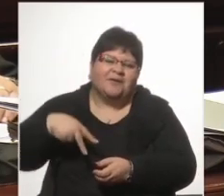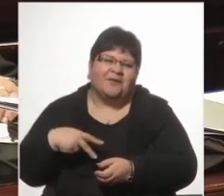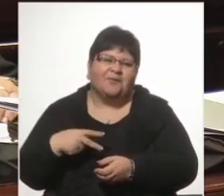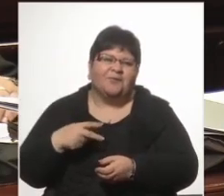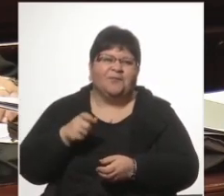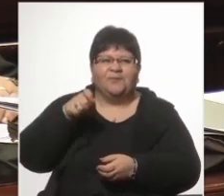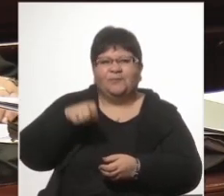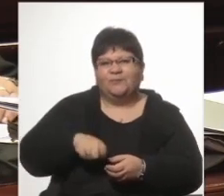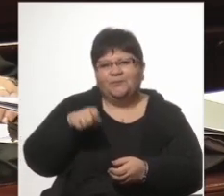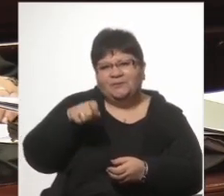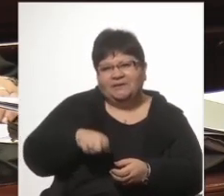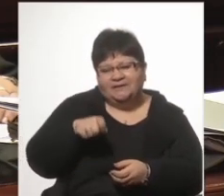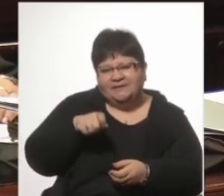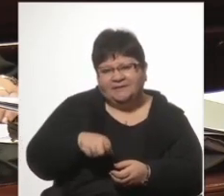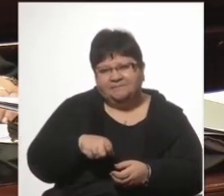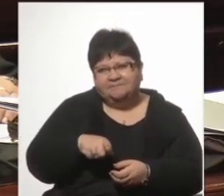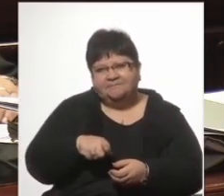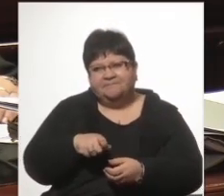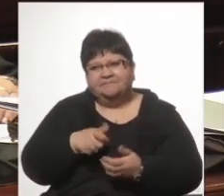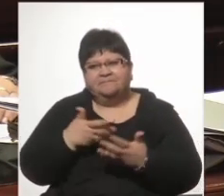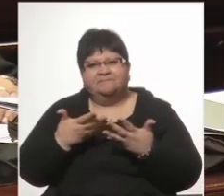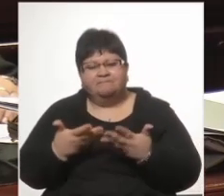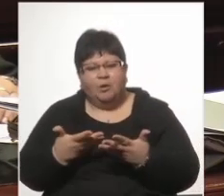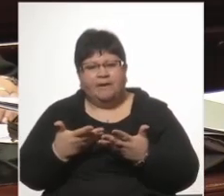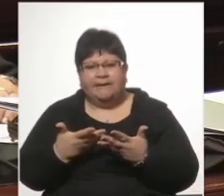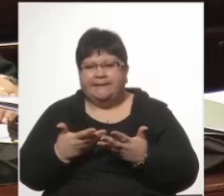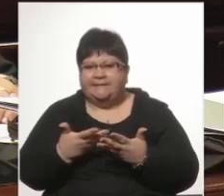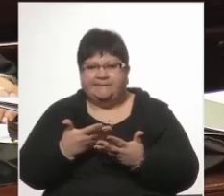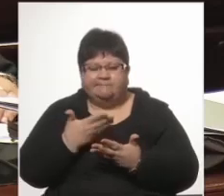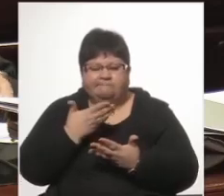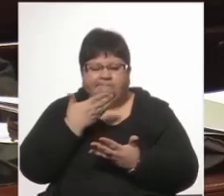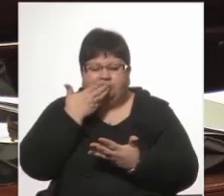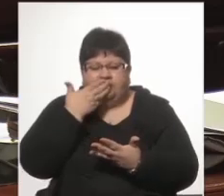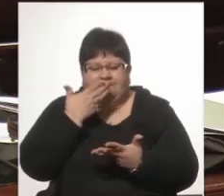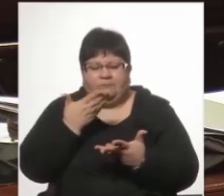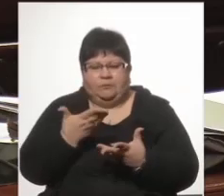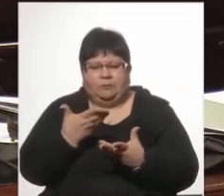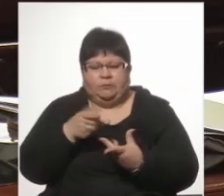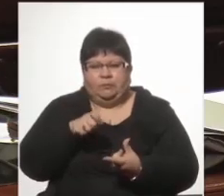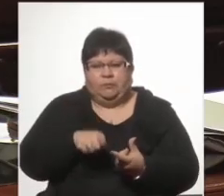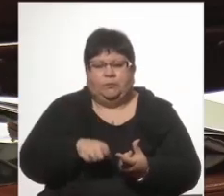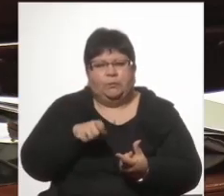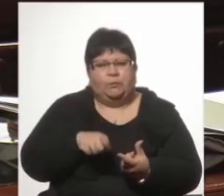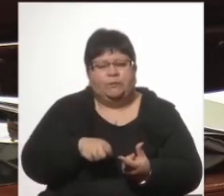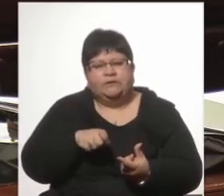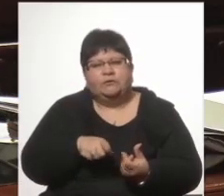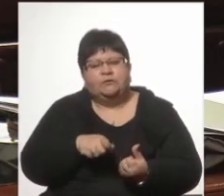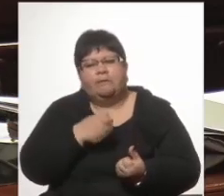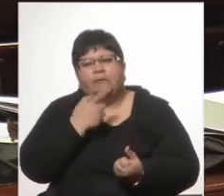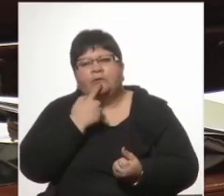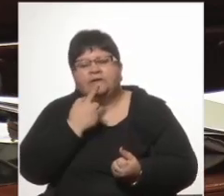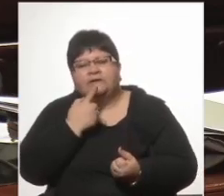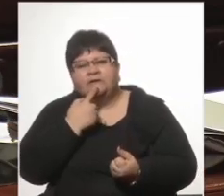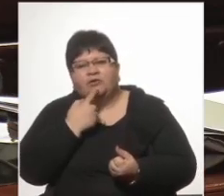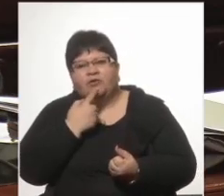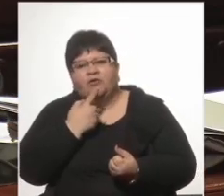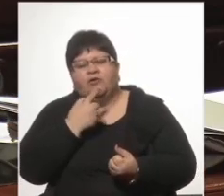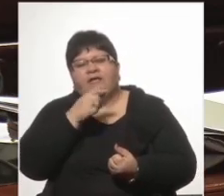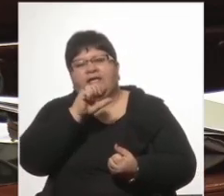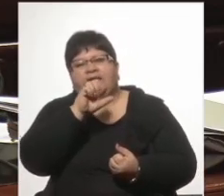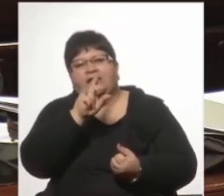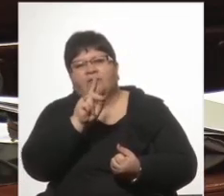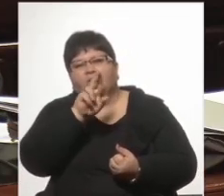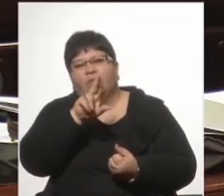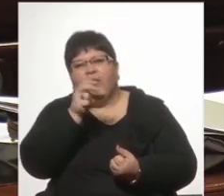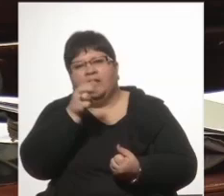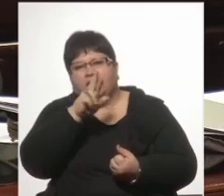de estarse tramitando un absurdo juicio político al entonces consejero nacional de gobierno Eduardo Víctor